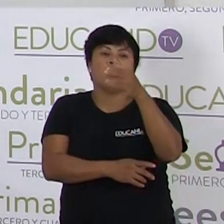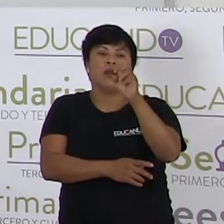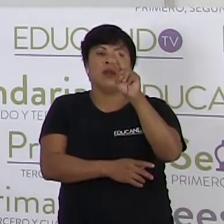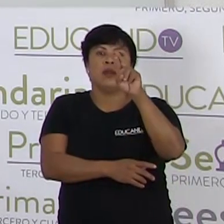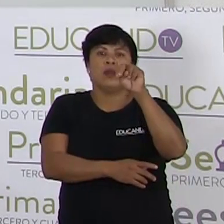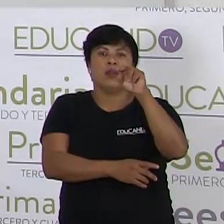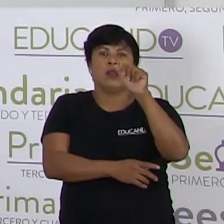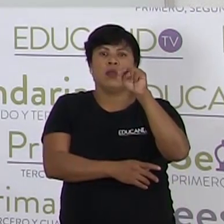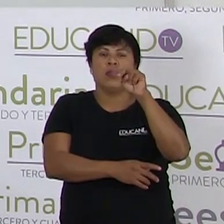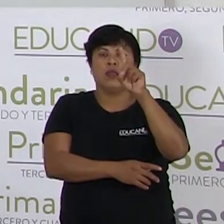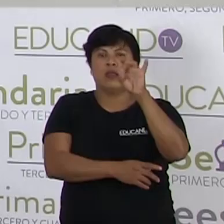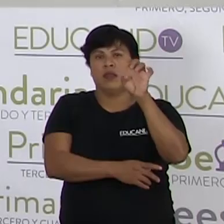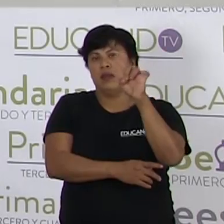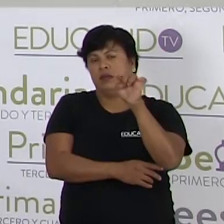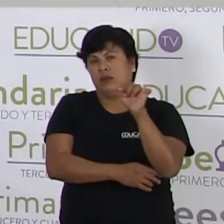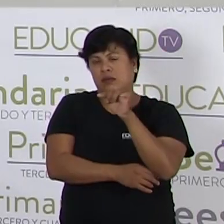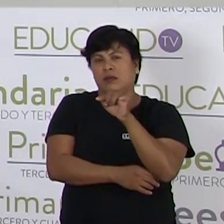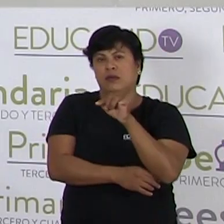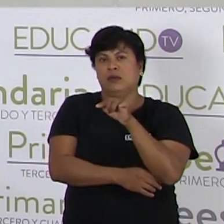Hernández.